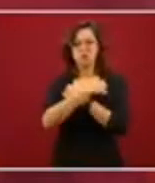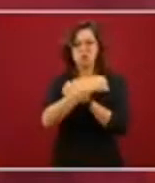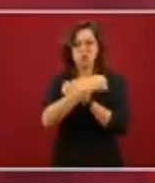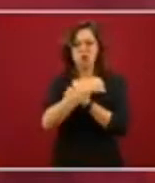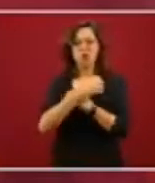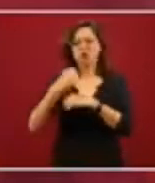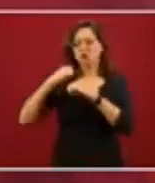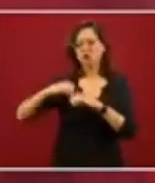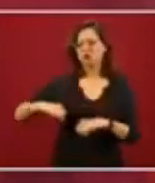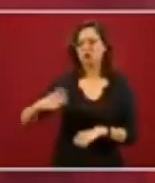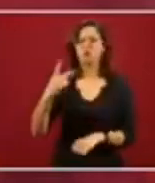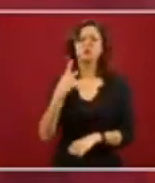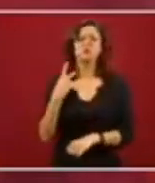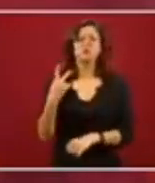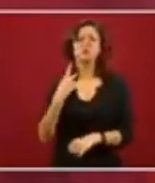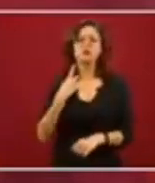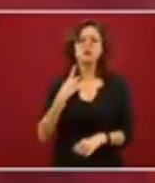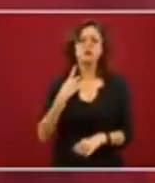política